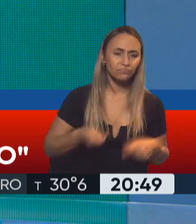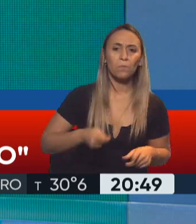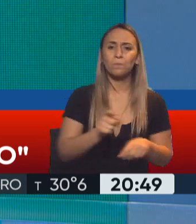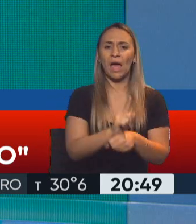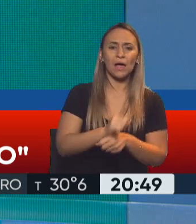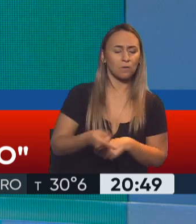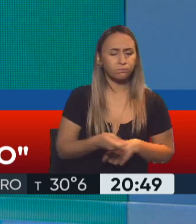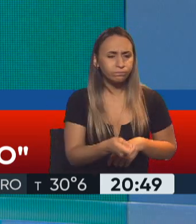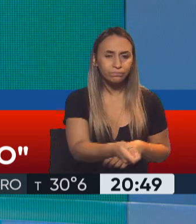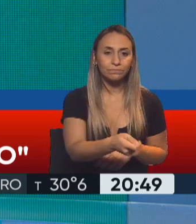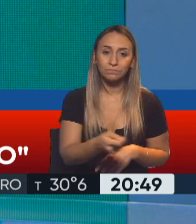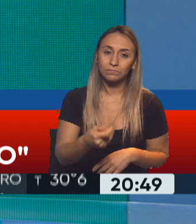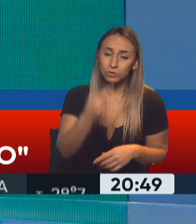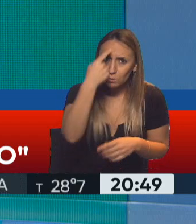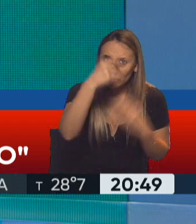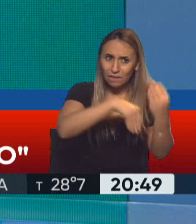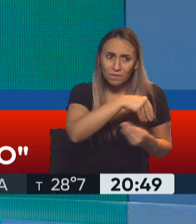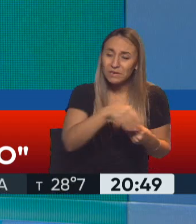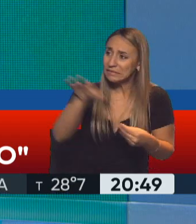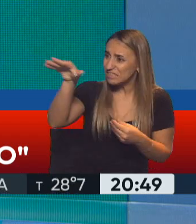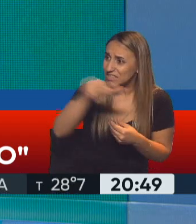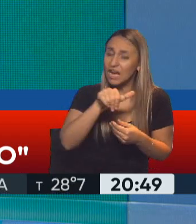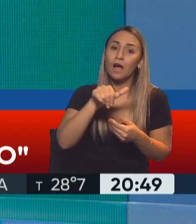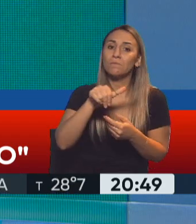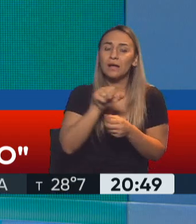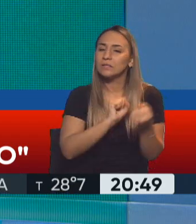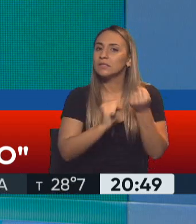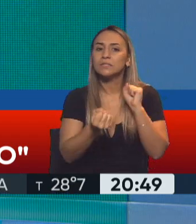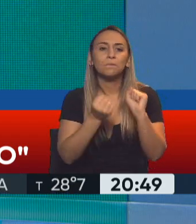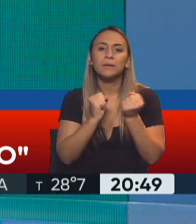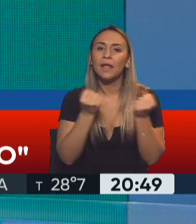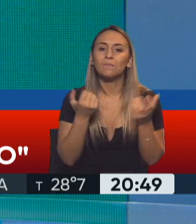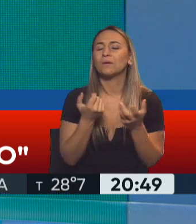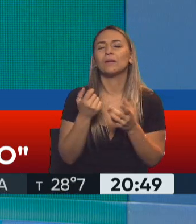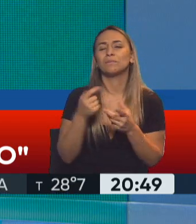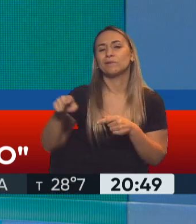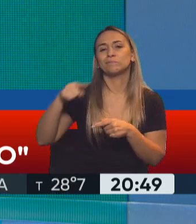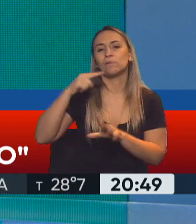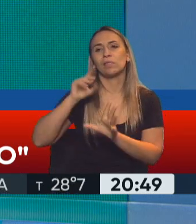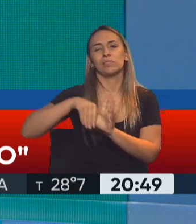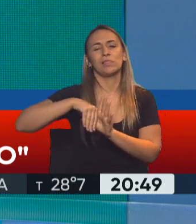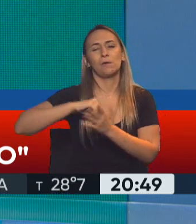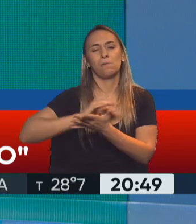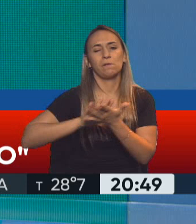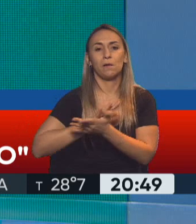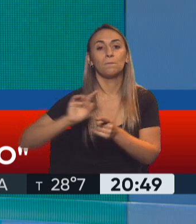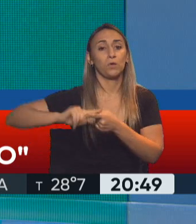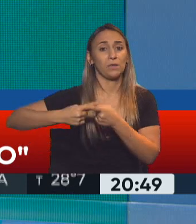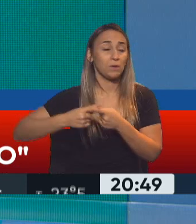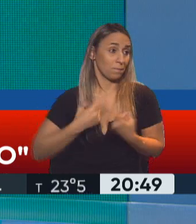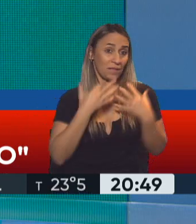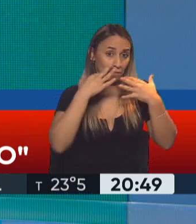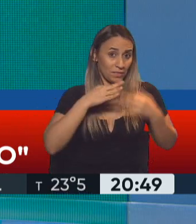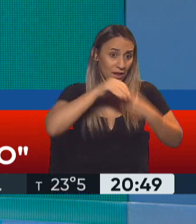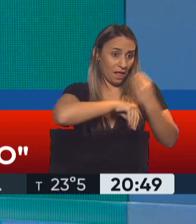familias que lo contrataban que estamos hablando de más de mil pesos pero de que se metió todo el tema de la política pero digo la familia que están buscando una persona desaparecida